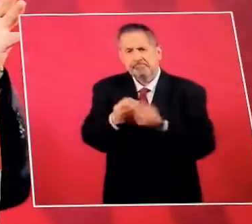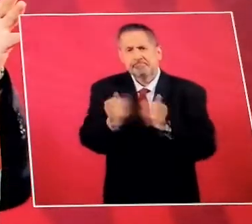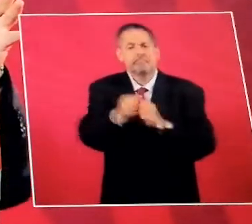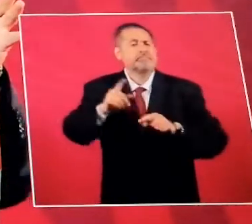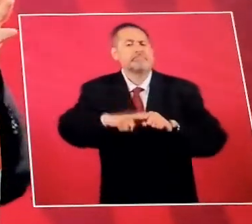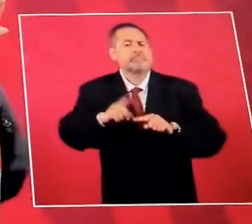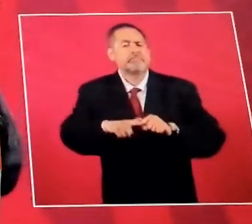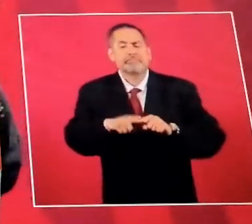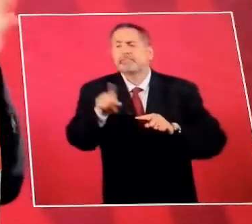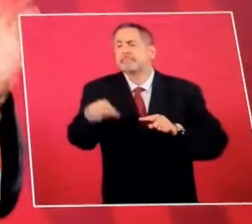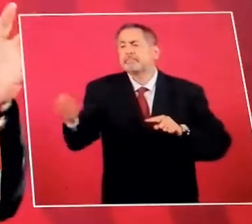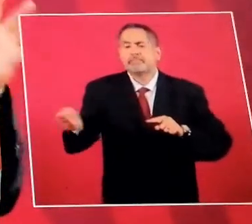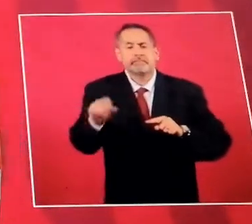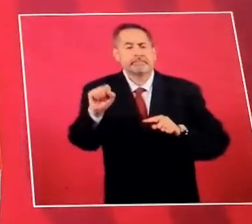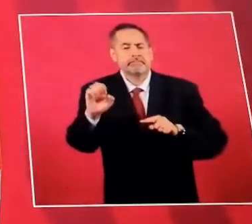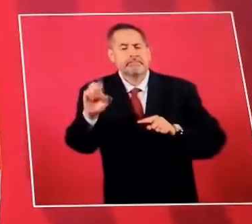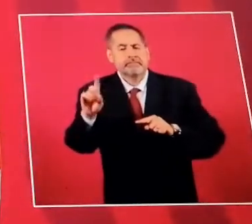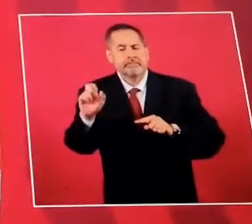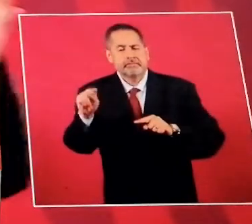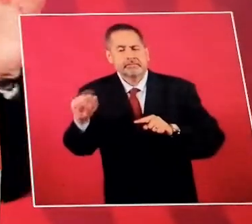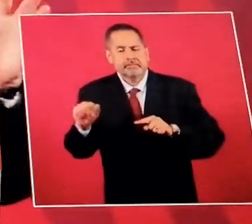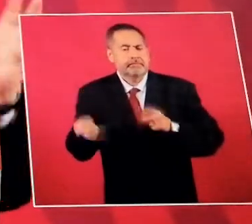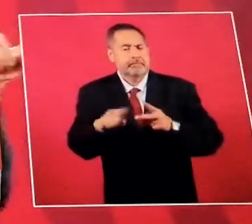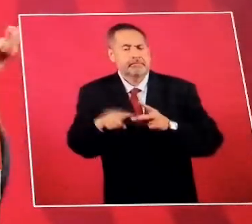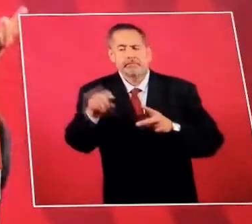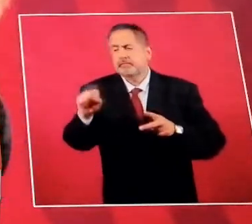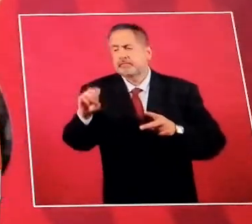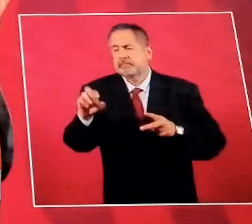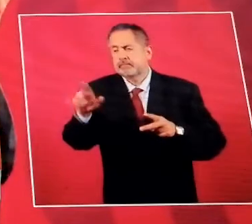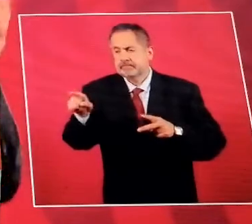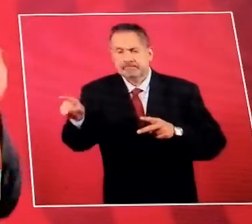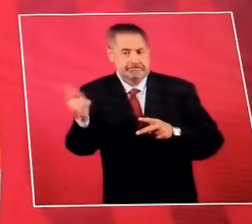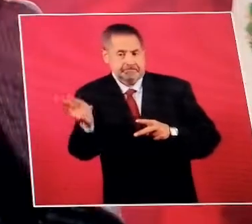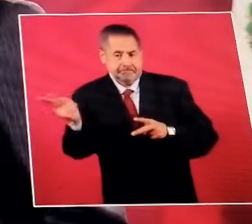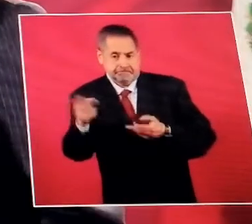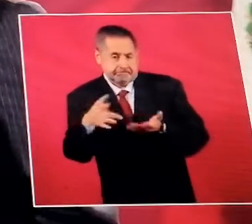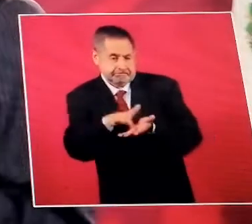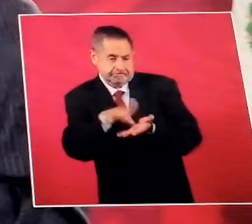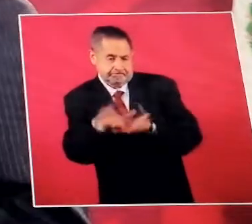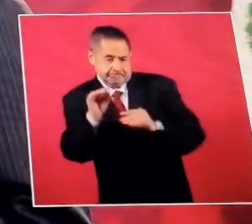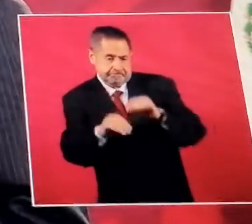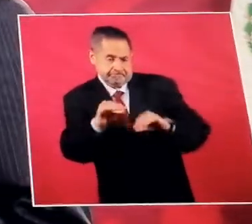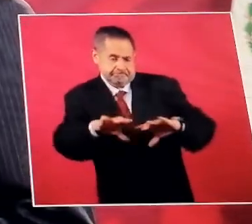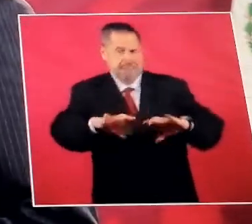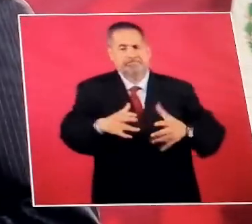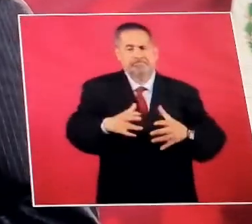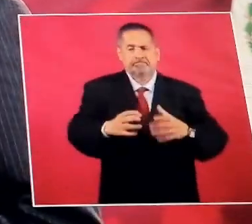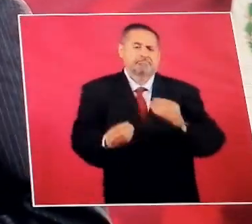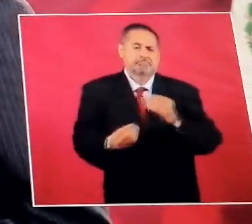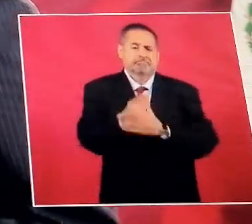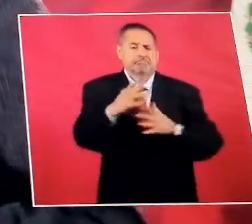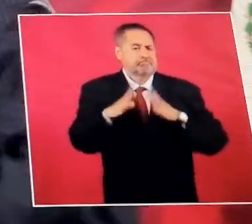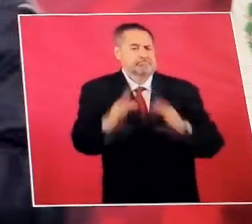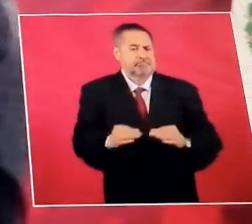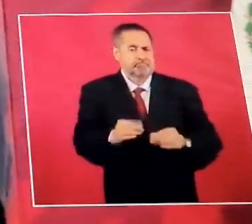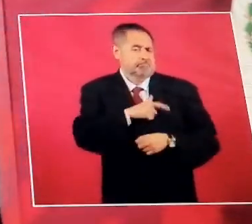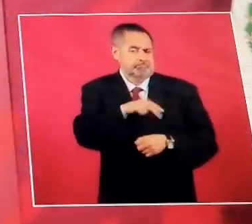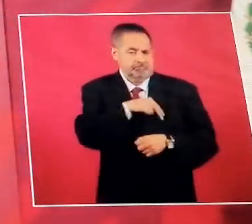de la Secretaría de la Defensa y la Secretaría de Marina para constituir esta corporación